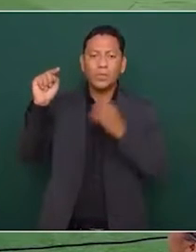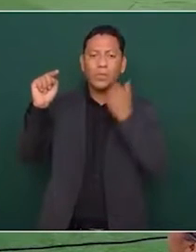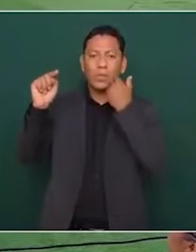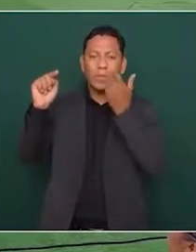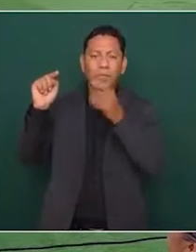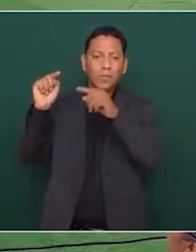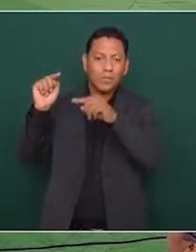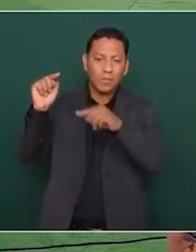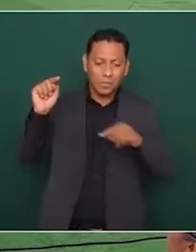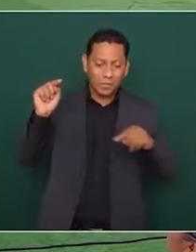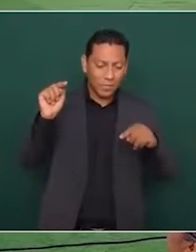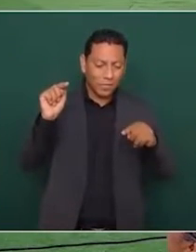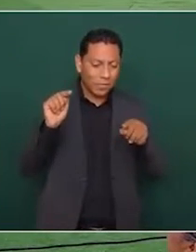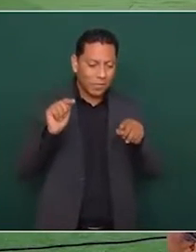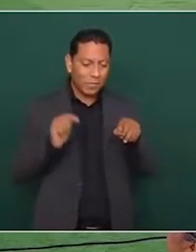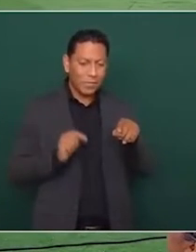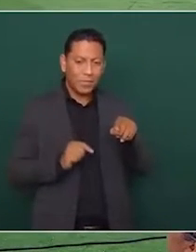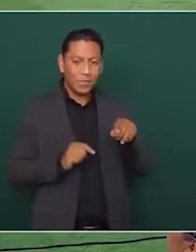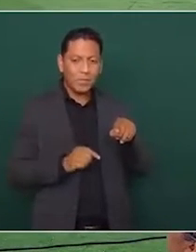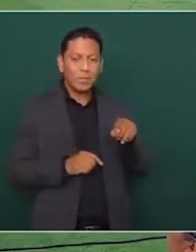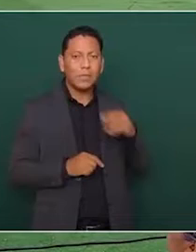puede.